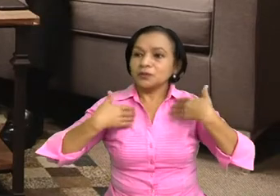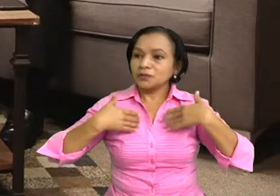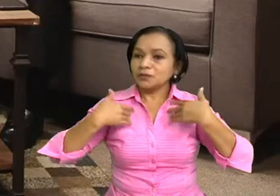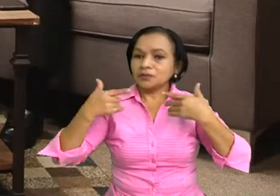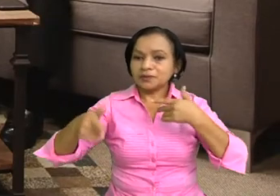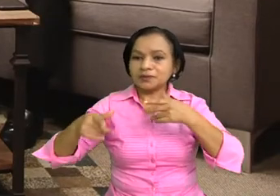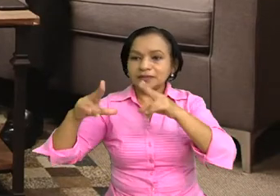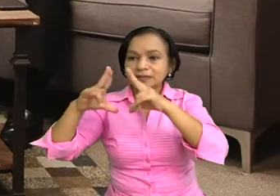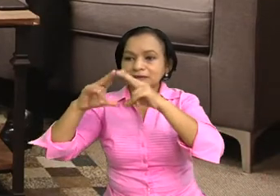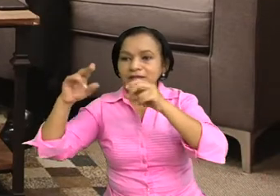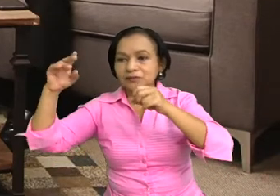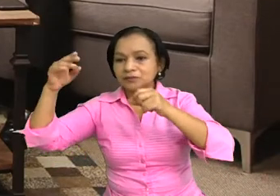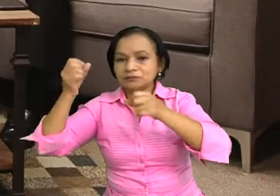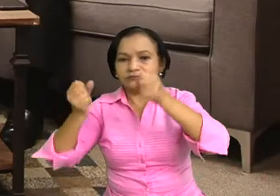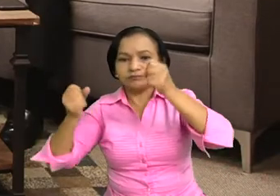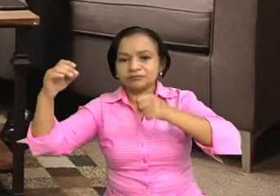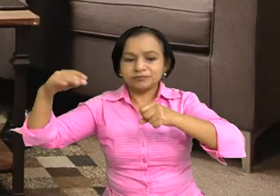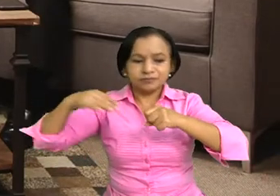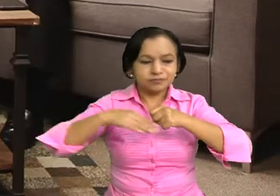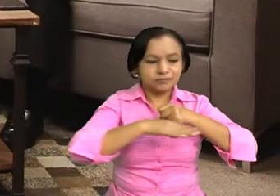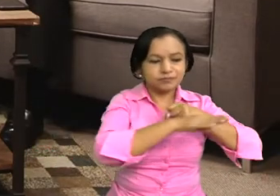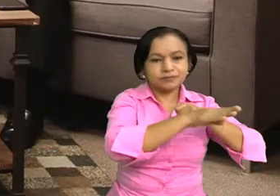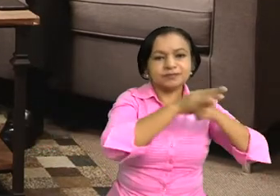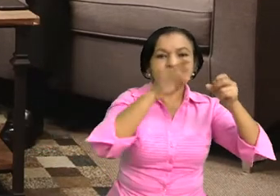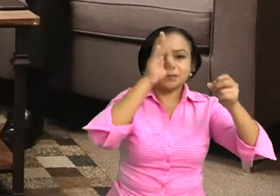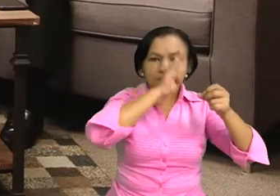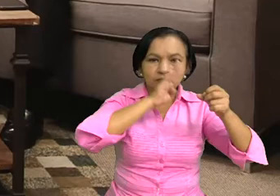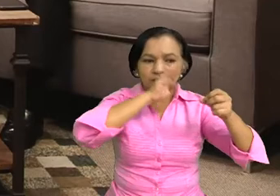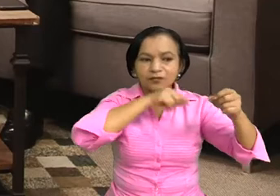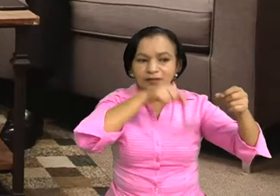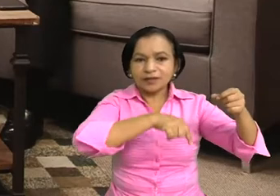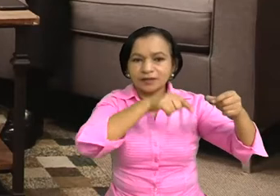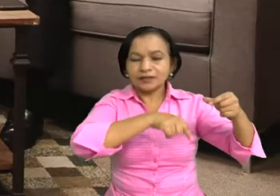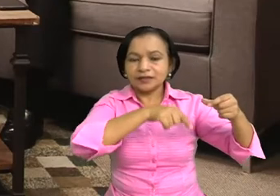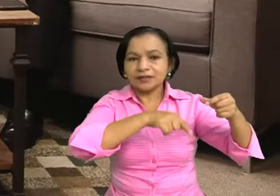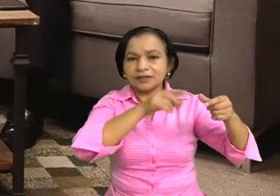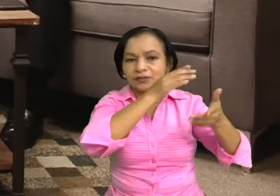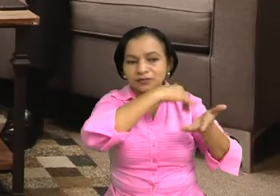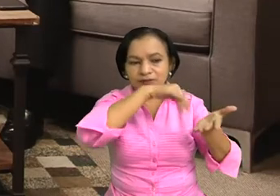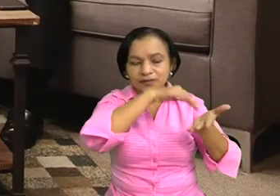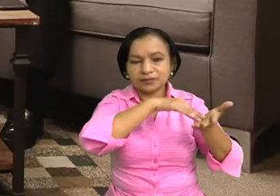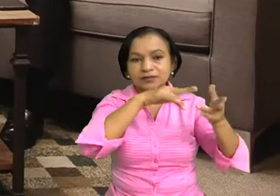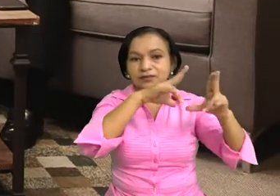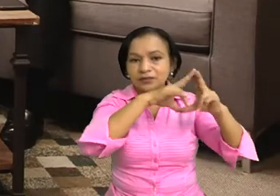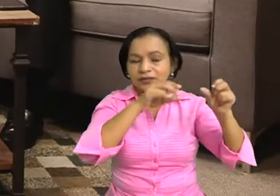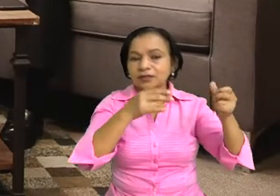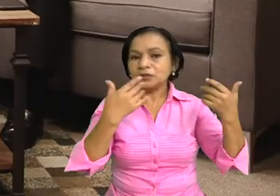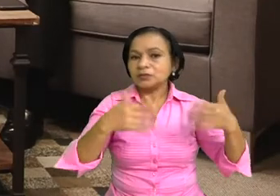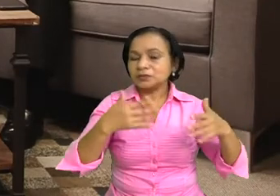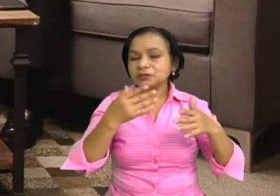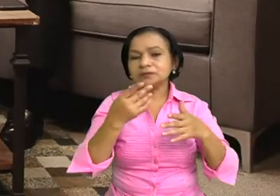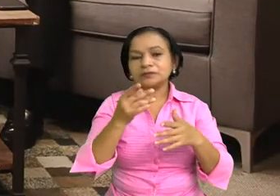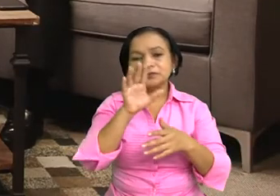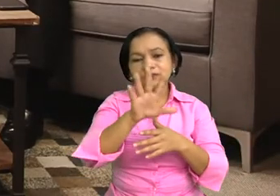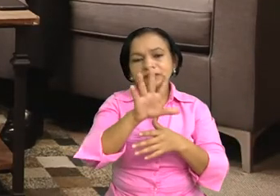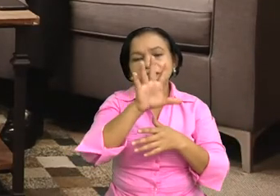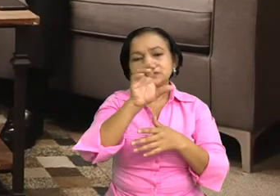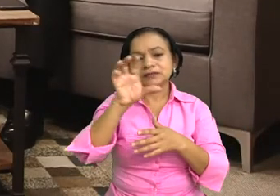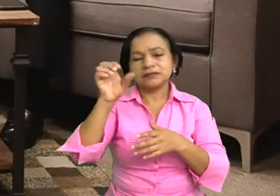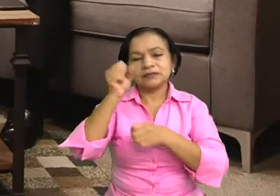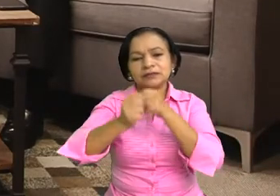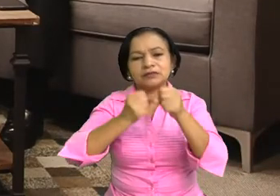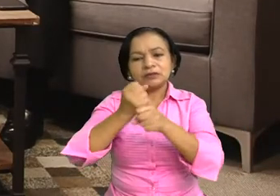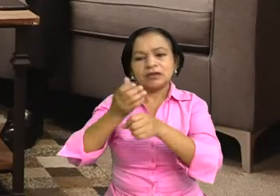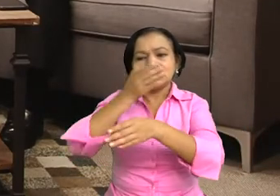de Nicaragua, con el centro y con el Pacífico de Nicaragua por primera vez en la historia, después de 500 años de